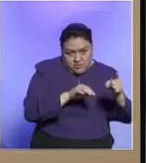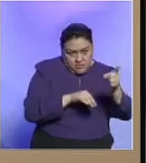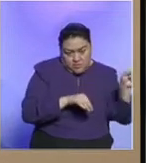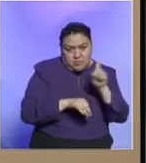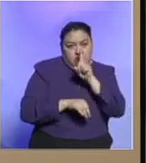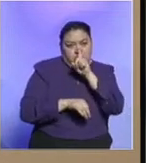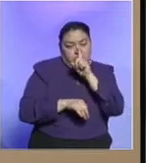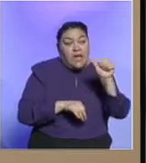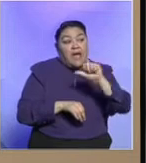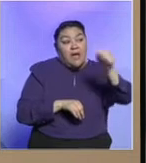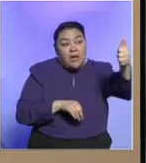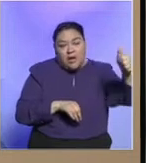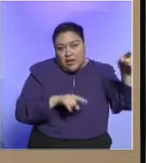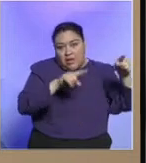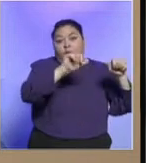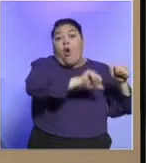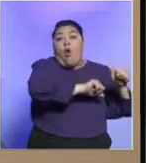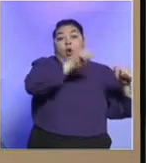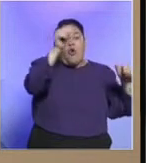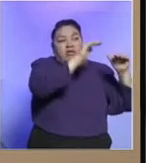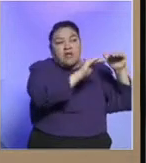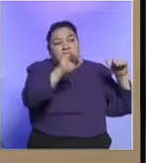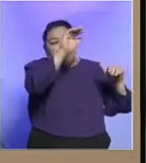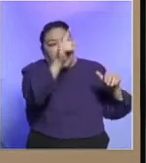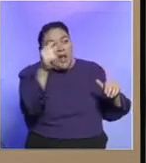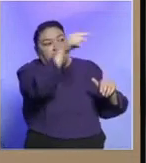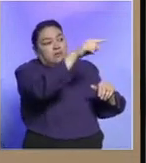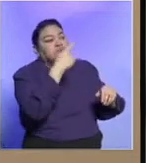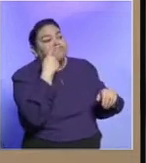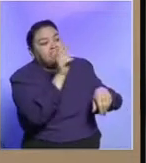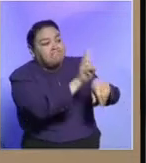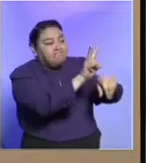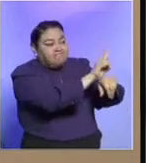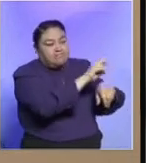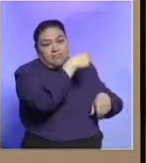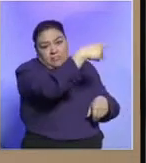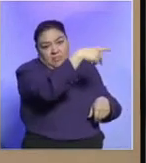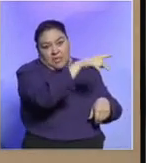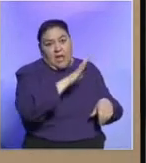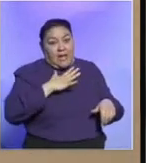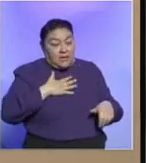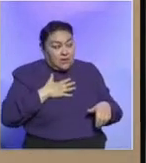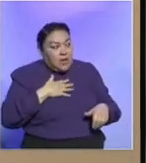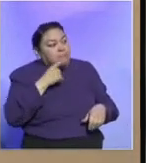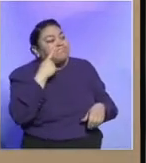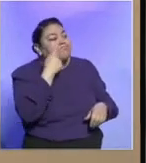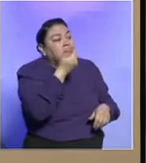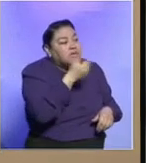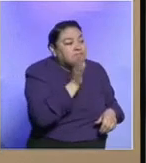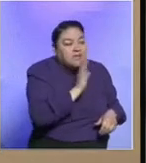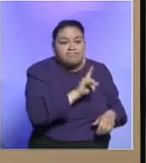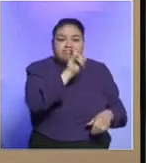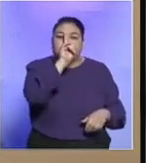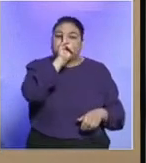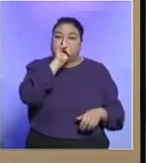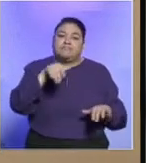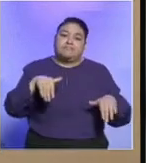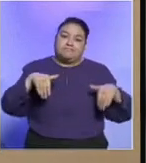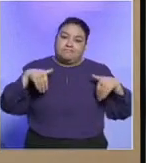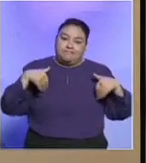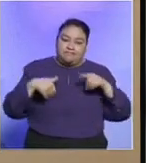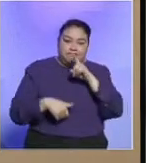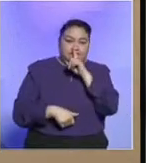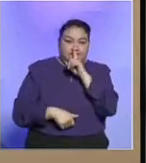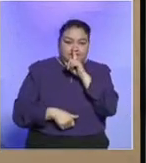a otras autoridades a través de las vías correspondientes.